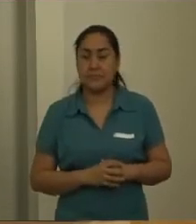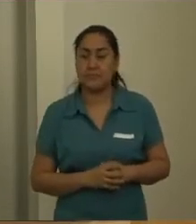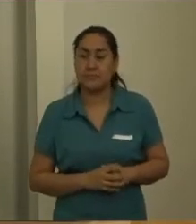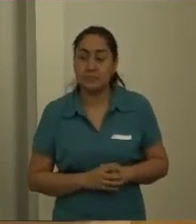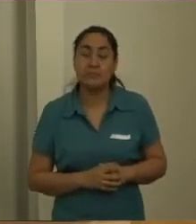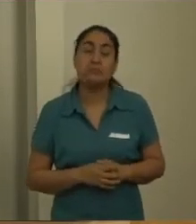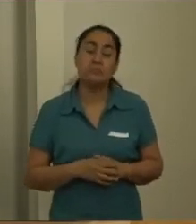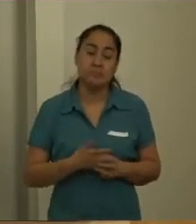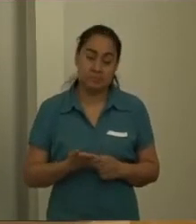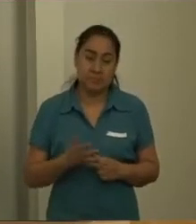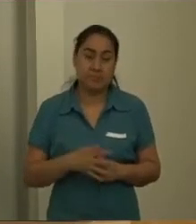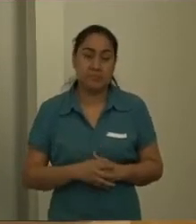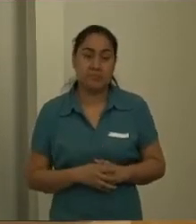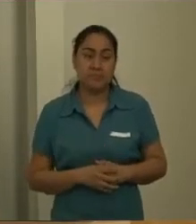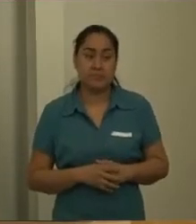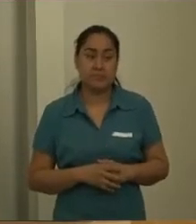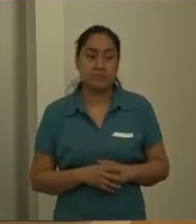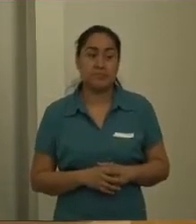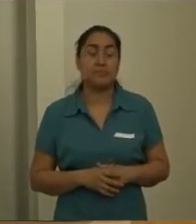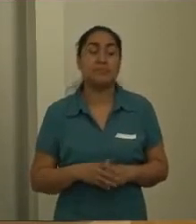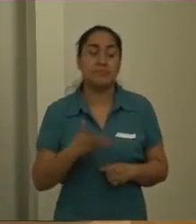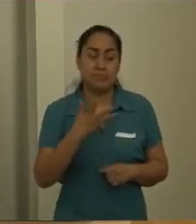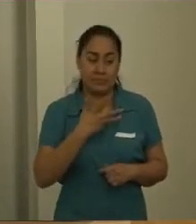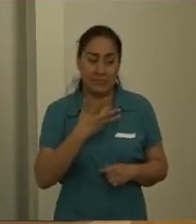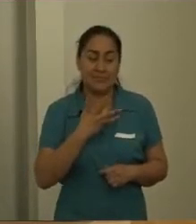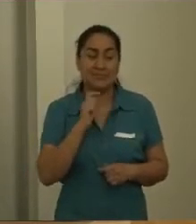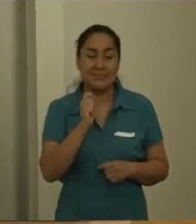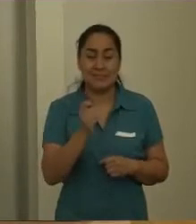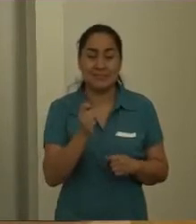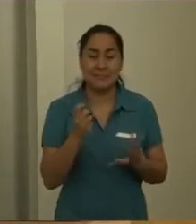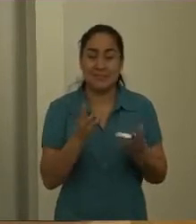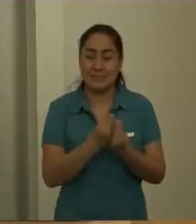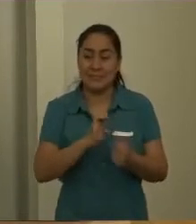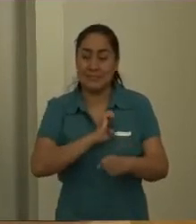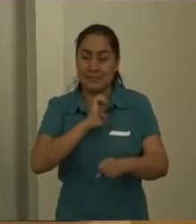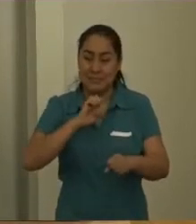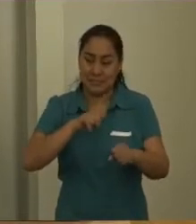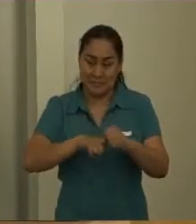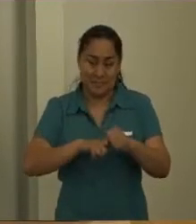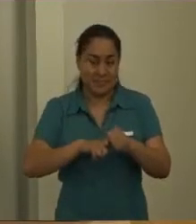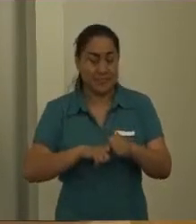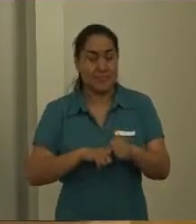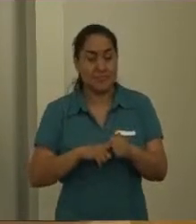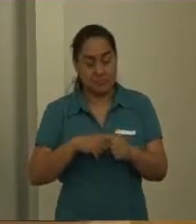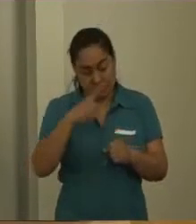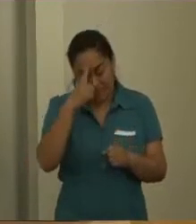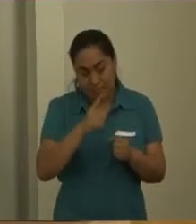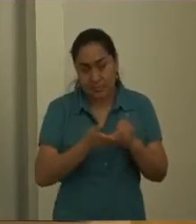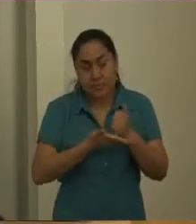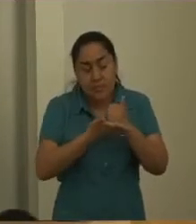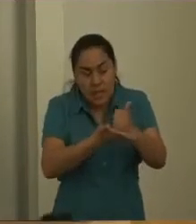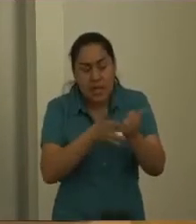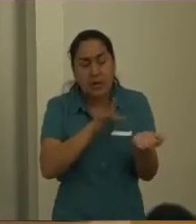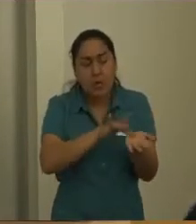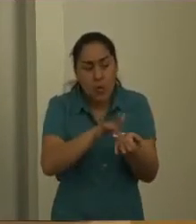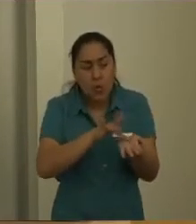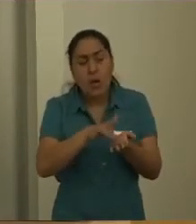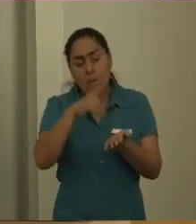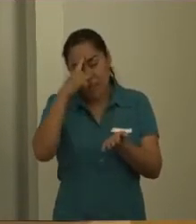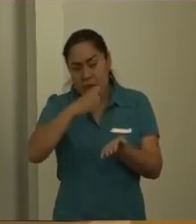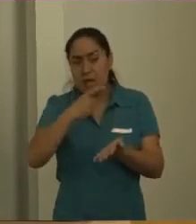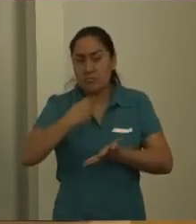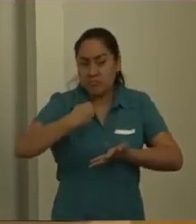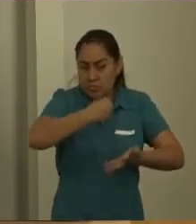gubernamental son las económicas especiales todos posibles incentivos para atraer inversionistas